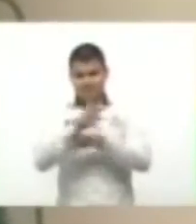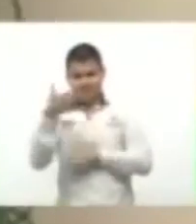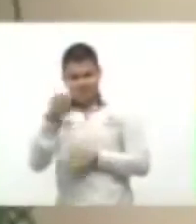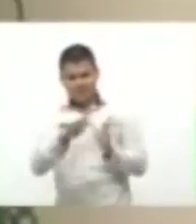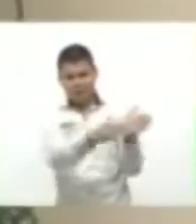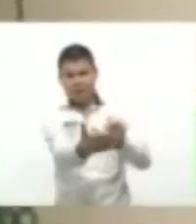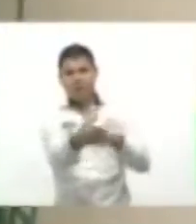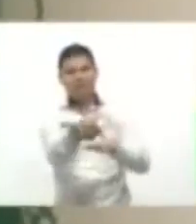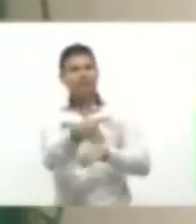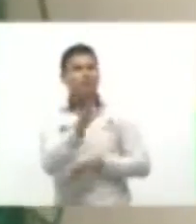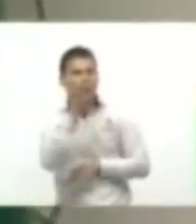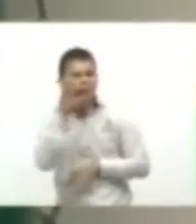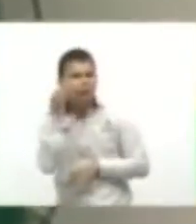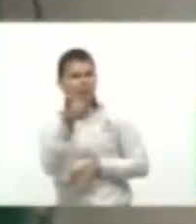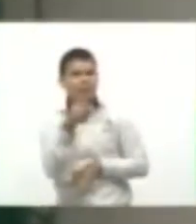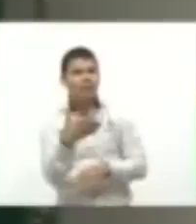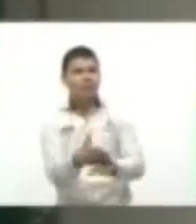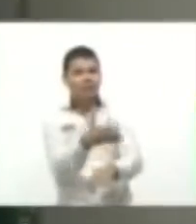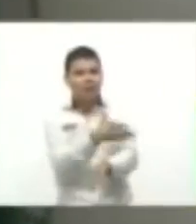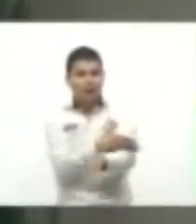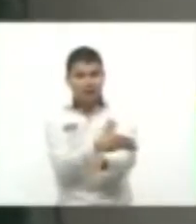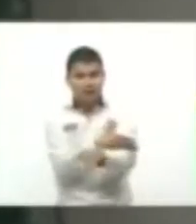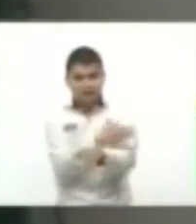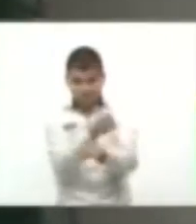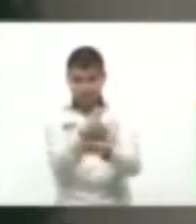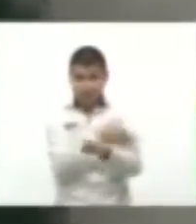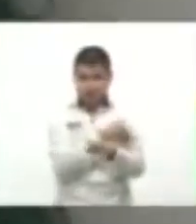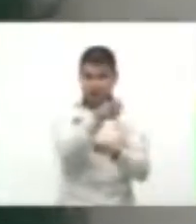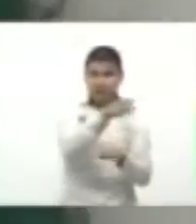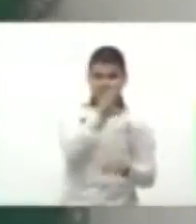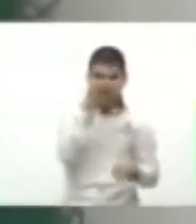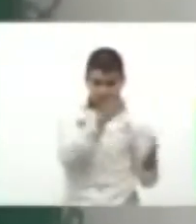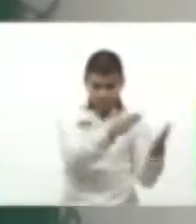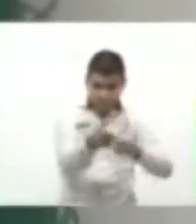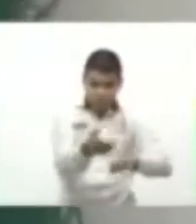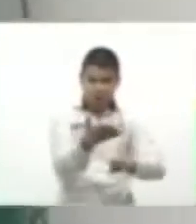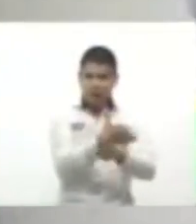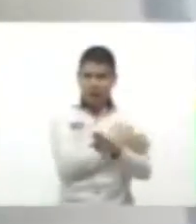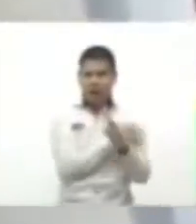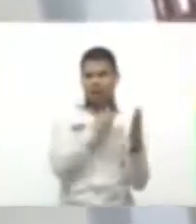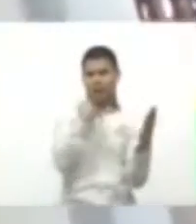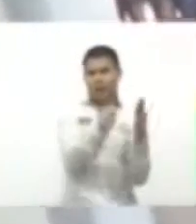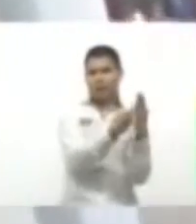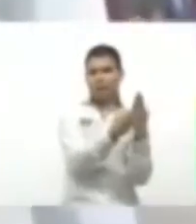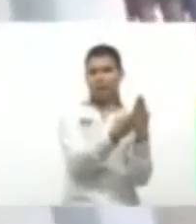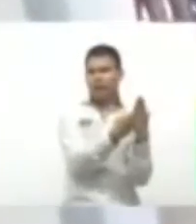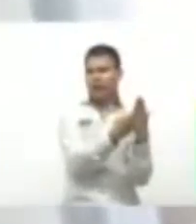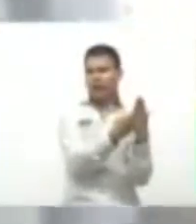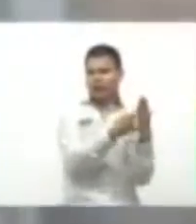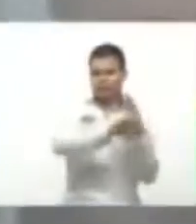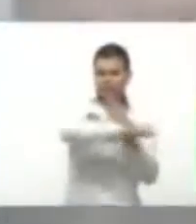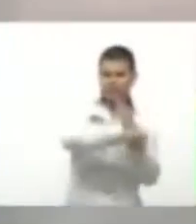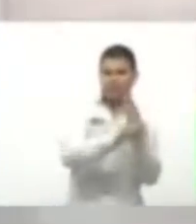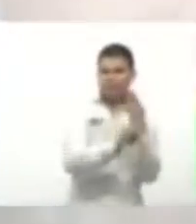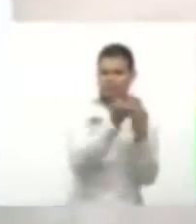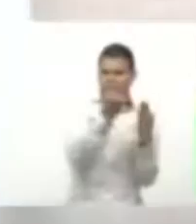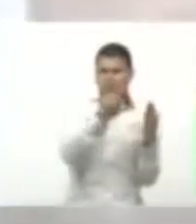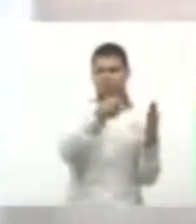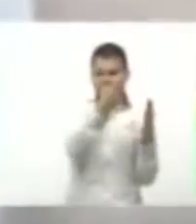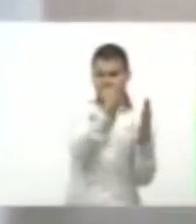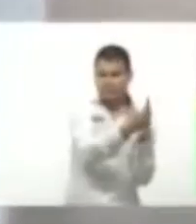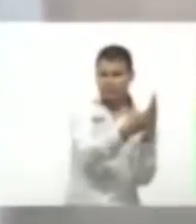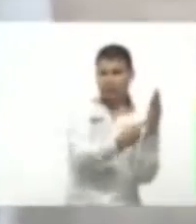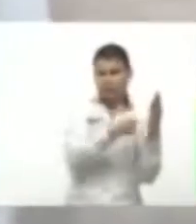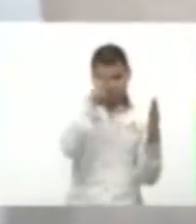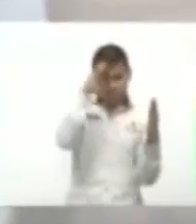La víctima presentaba anotaciones judiciales, según lo confirmado por las autoridades. Esta es información que tenemos aquí también